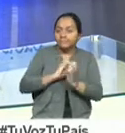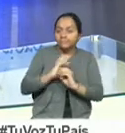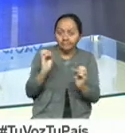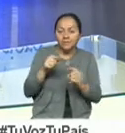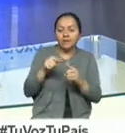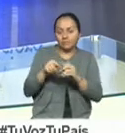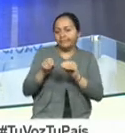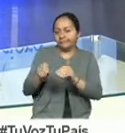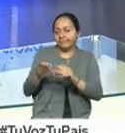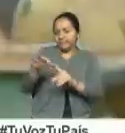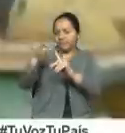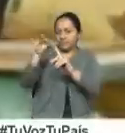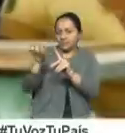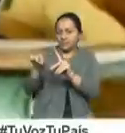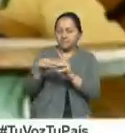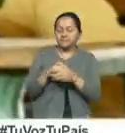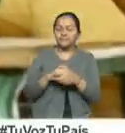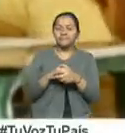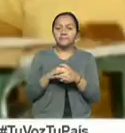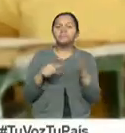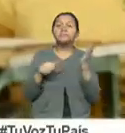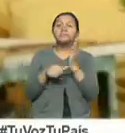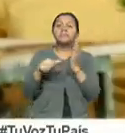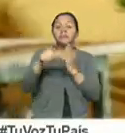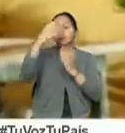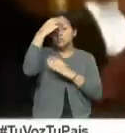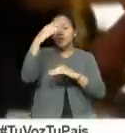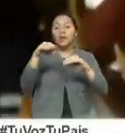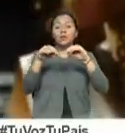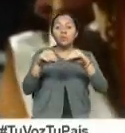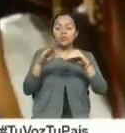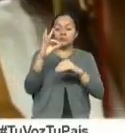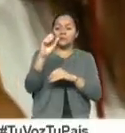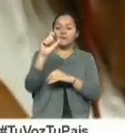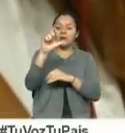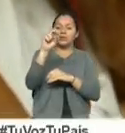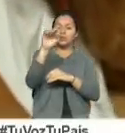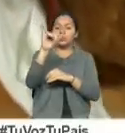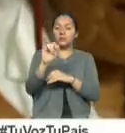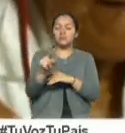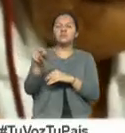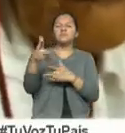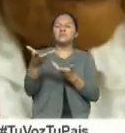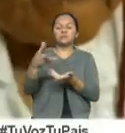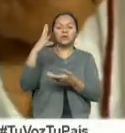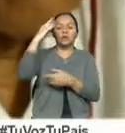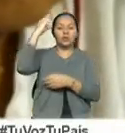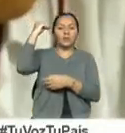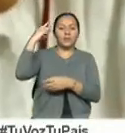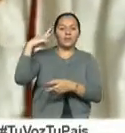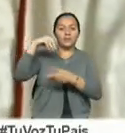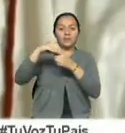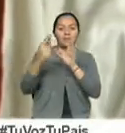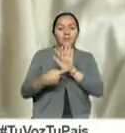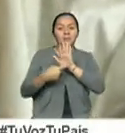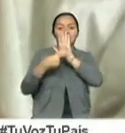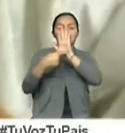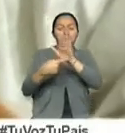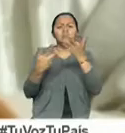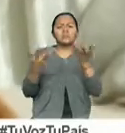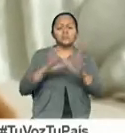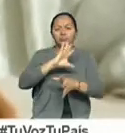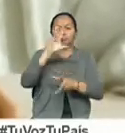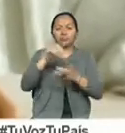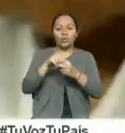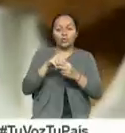estudios. El ministro de Educación, Fander Falconi, realiza en la ciudad de Riobamba la presentación de Todos